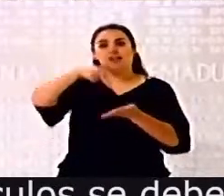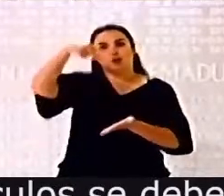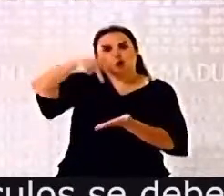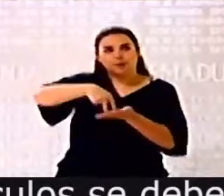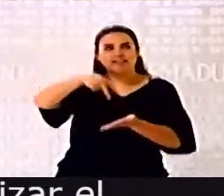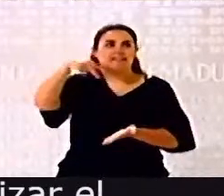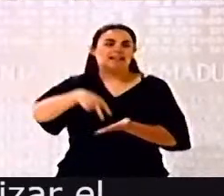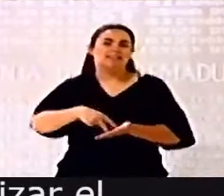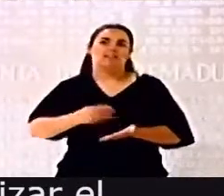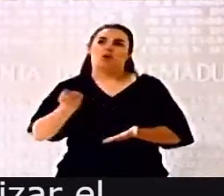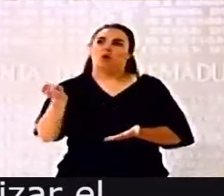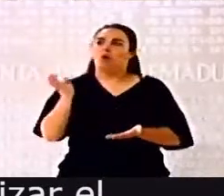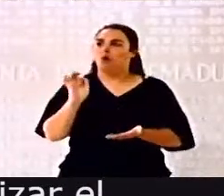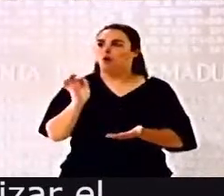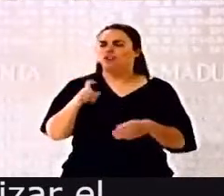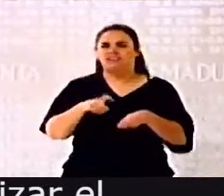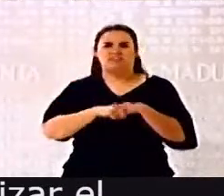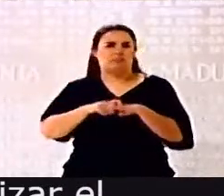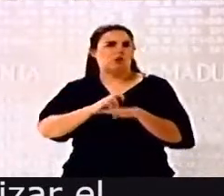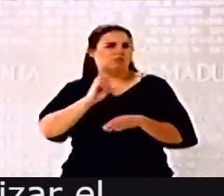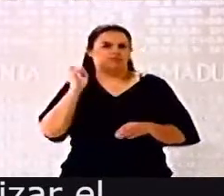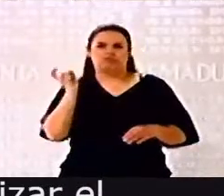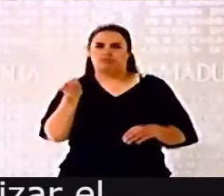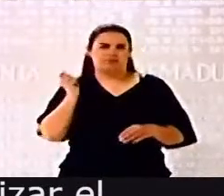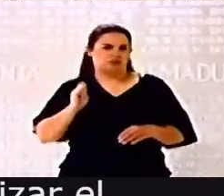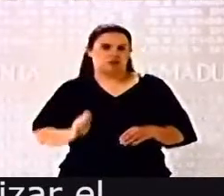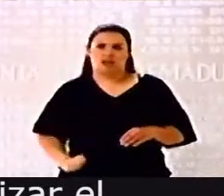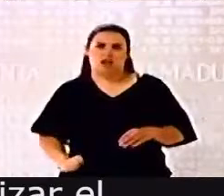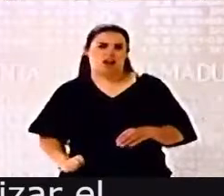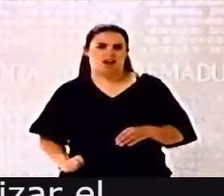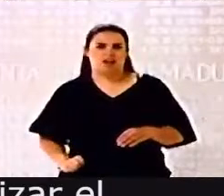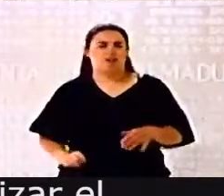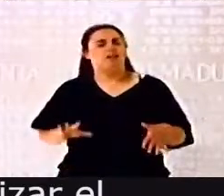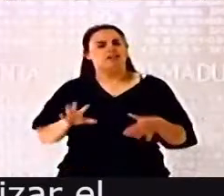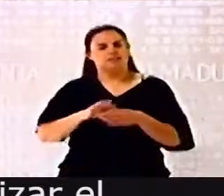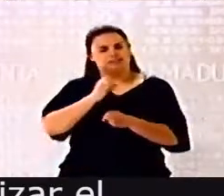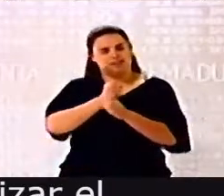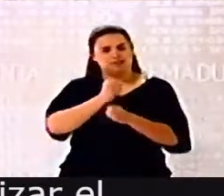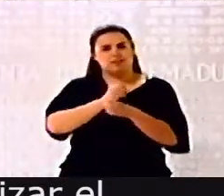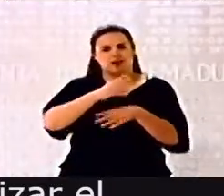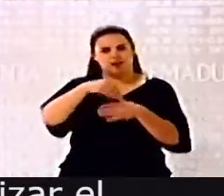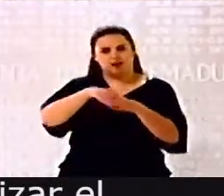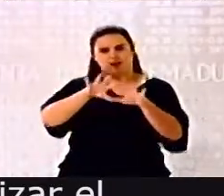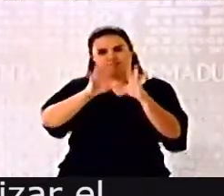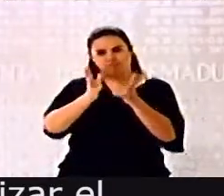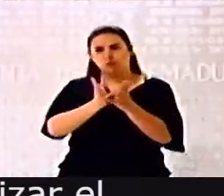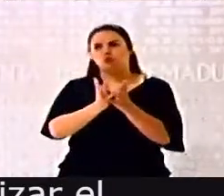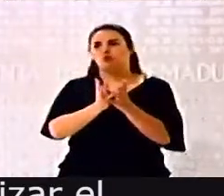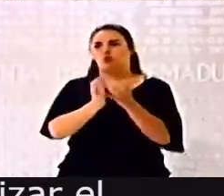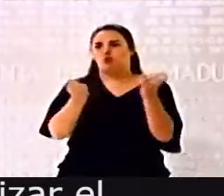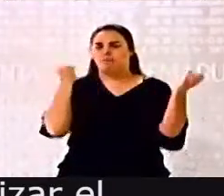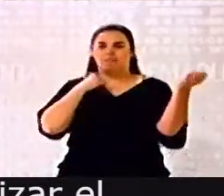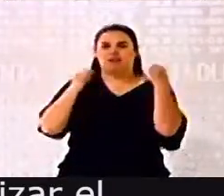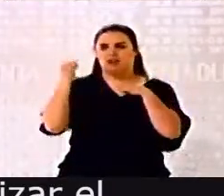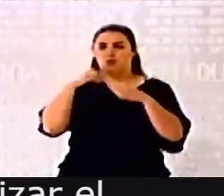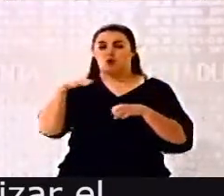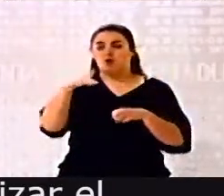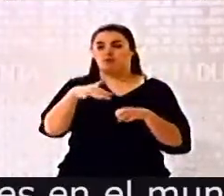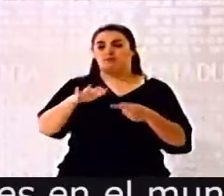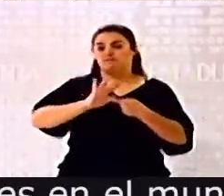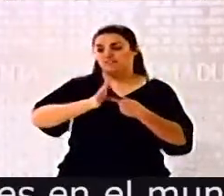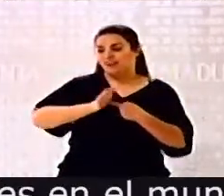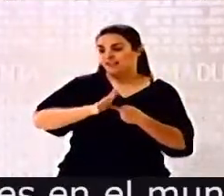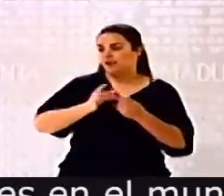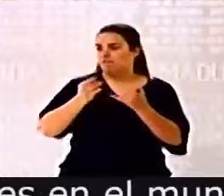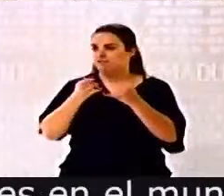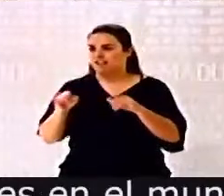me estoy refiriendo a otro tipo de profesionales que trabajan en el mundo del espectáculo en el ámbito de las ferias